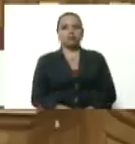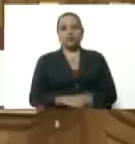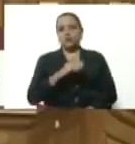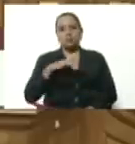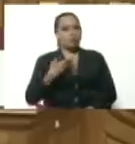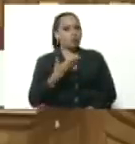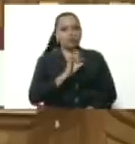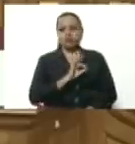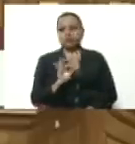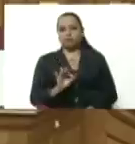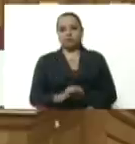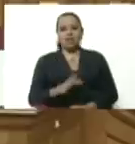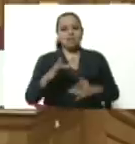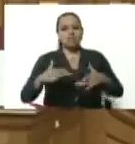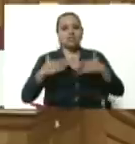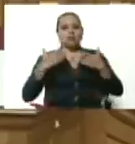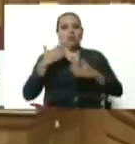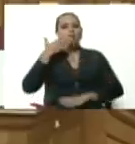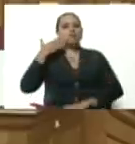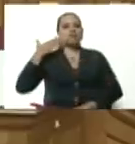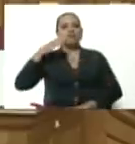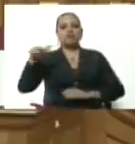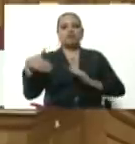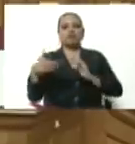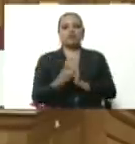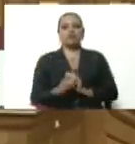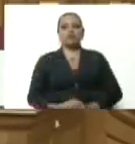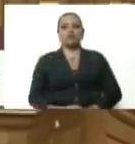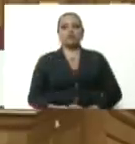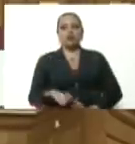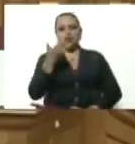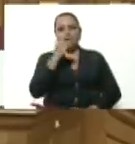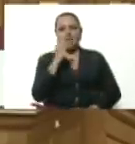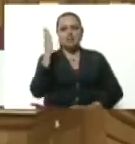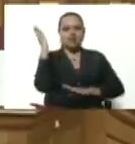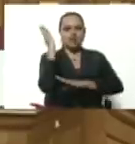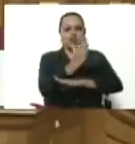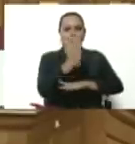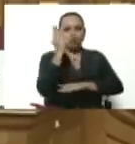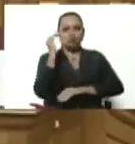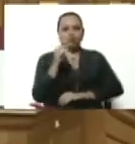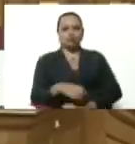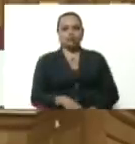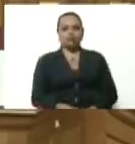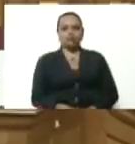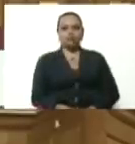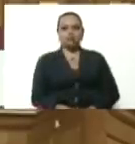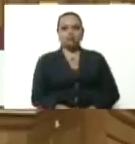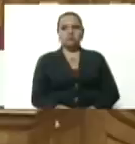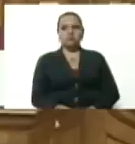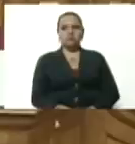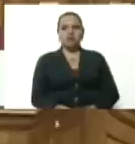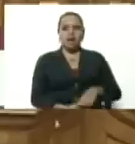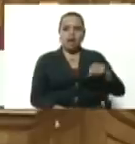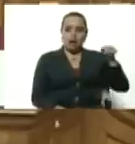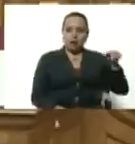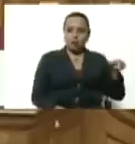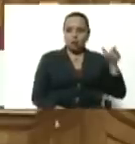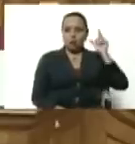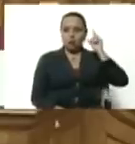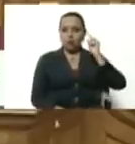ni podrán. Entonces sintámonos orgullosos todos. Cuando sancionan a Tania, cuando